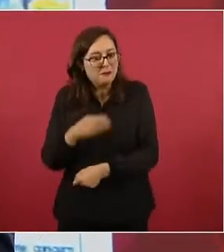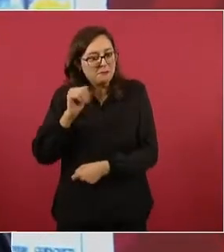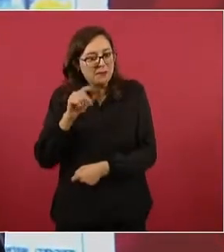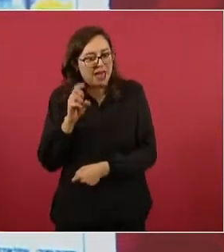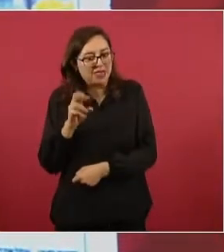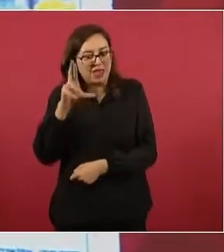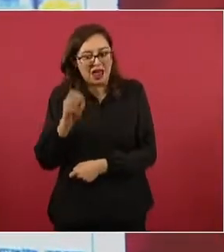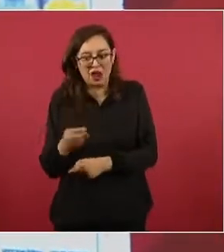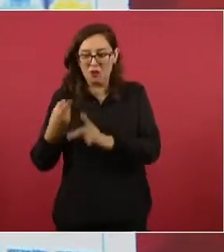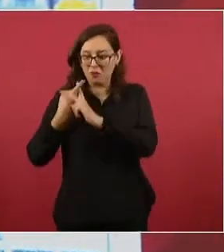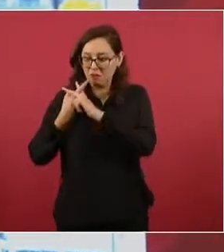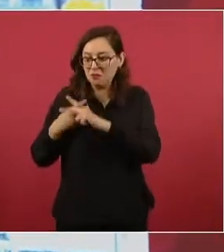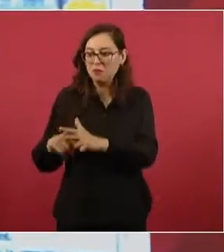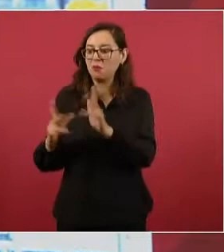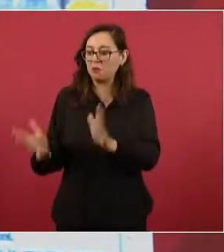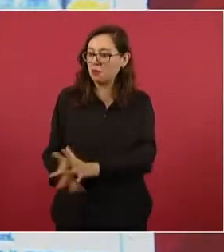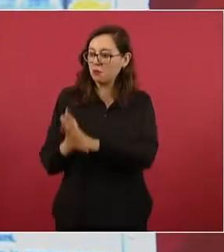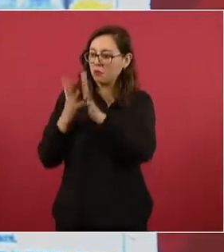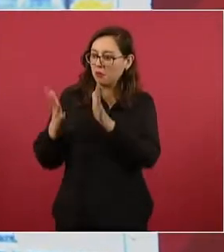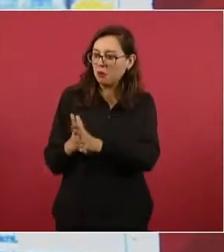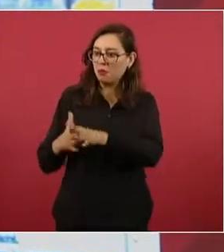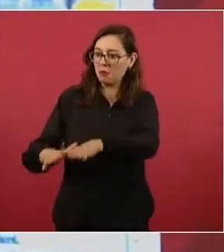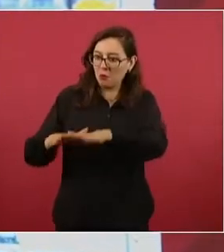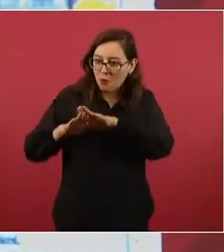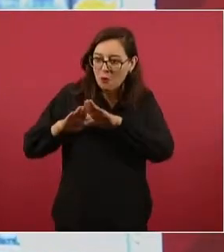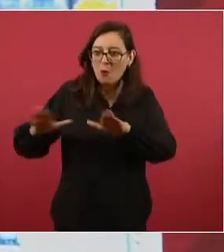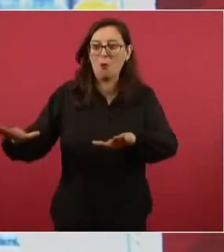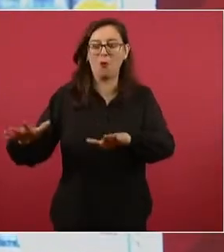Pero así como existió